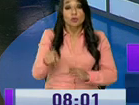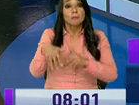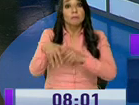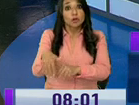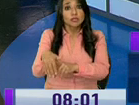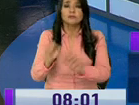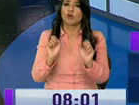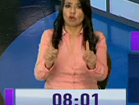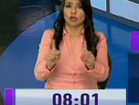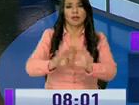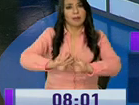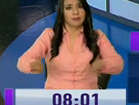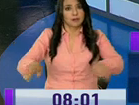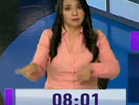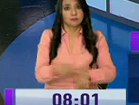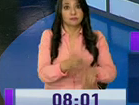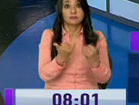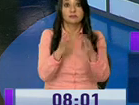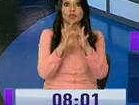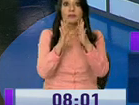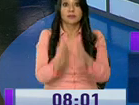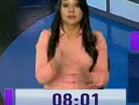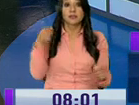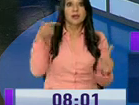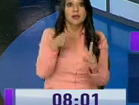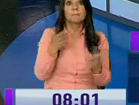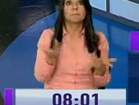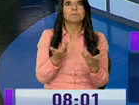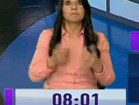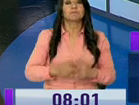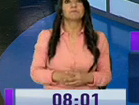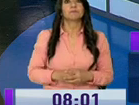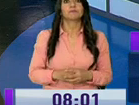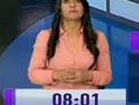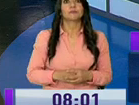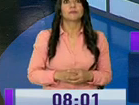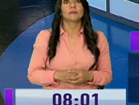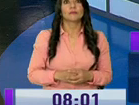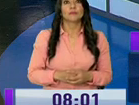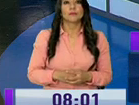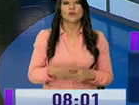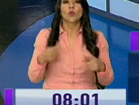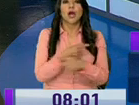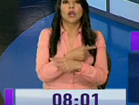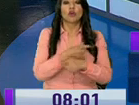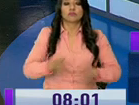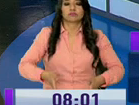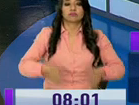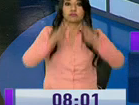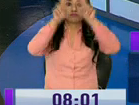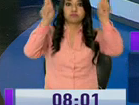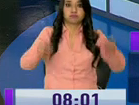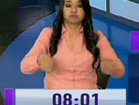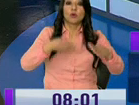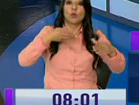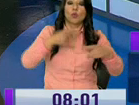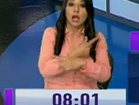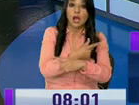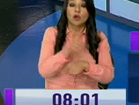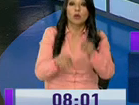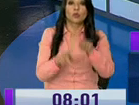hagámoslo civilizadamente. Vamos con Andrea Orbe. Vamos directamente con Andrea Orbe. Ella ahí se está el número también. En Guajaló, ¿no? En donde desde muy temprano varios taxistas